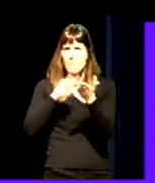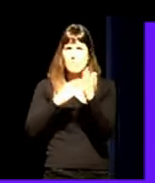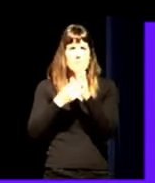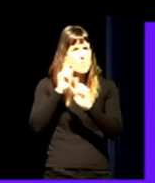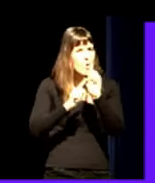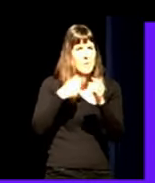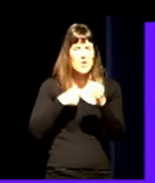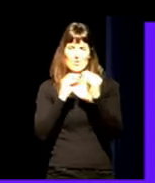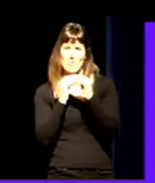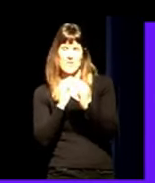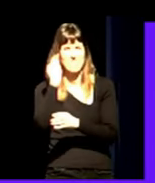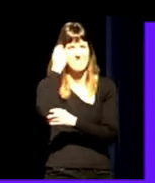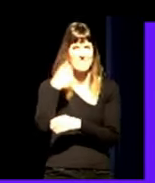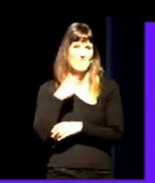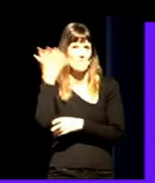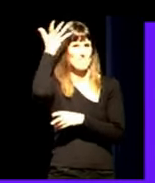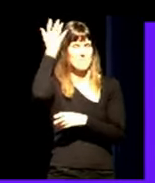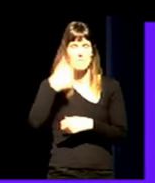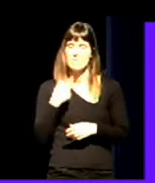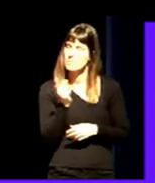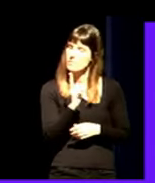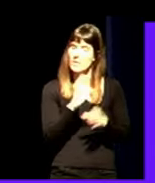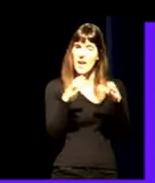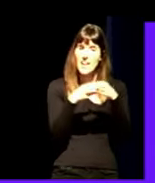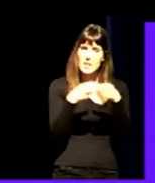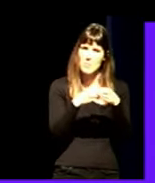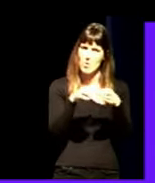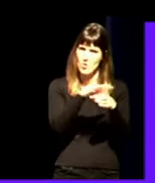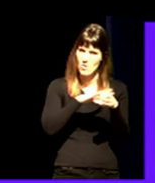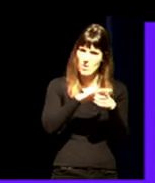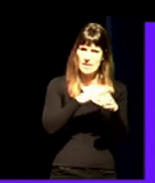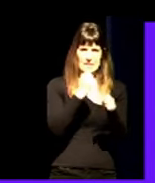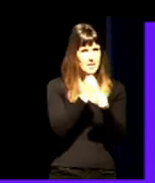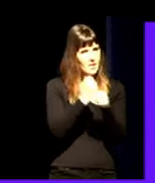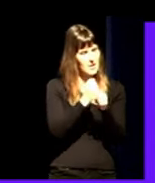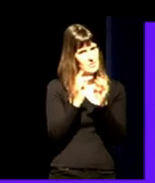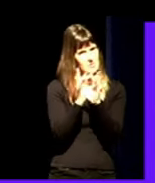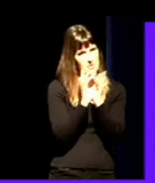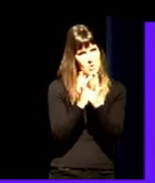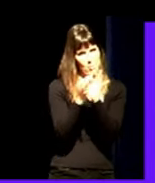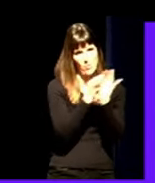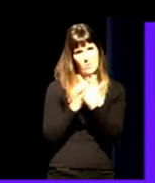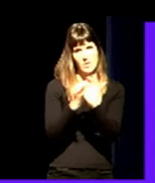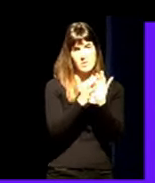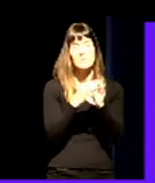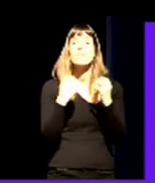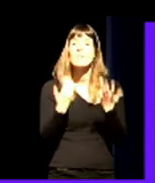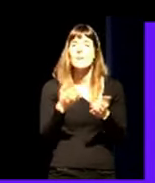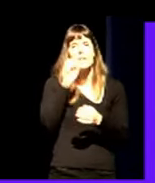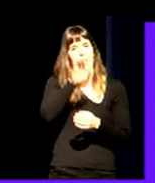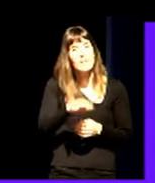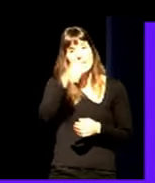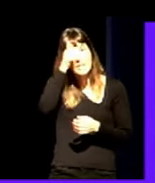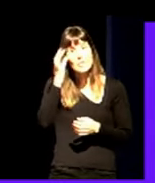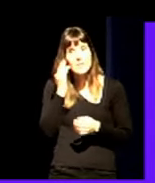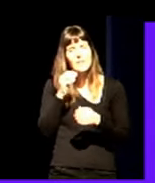etcétera, etcétera, ¿no? Somos el equipo los que estamos trabajando en esta línea, ¿no? Habituamos a los chicos y a las